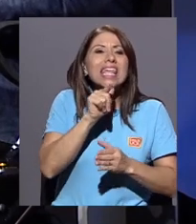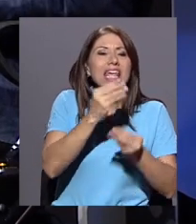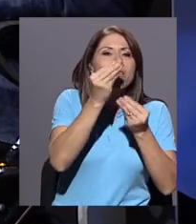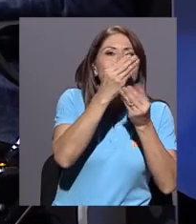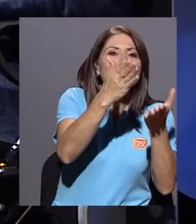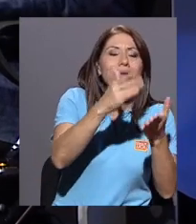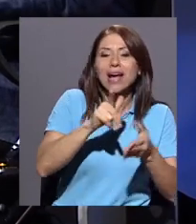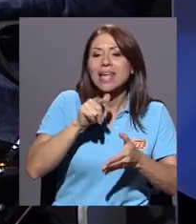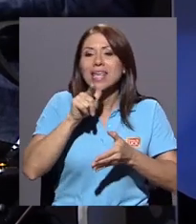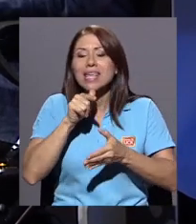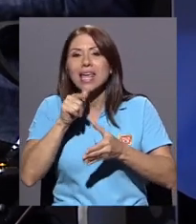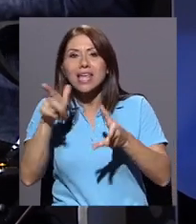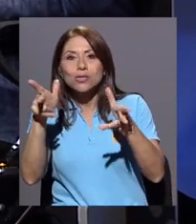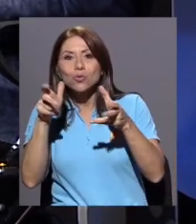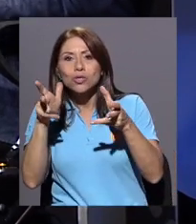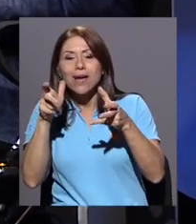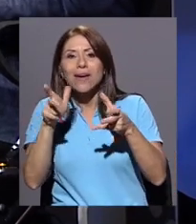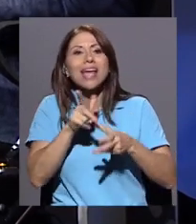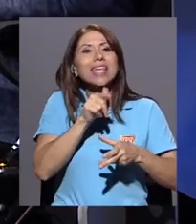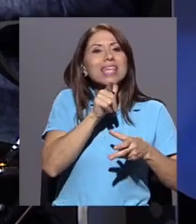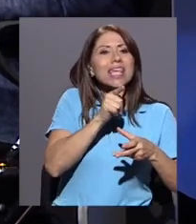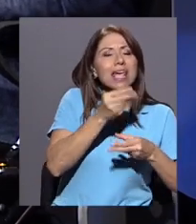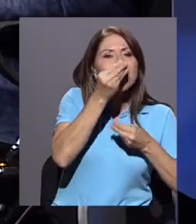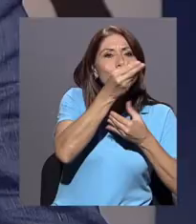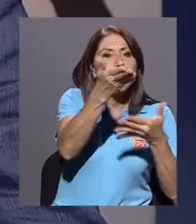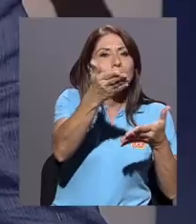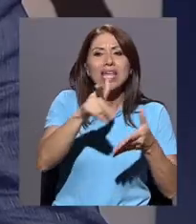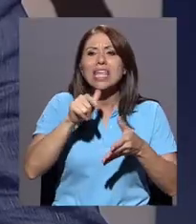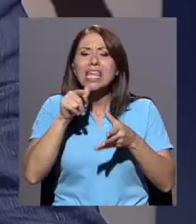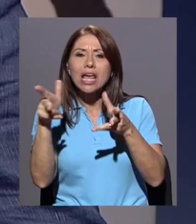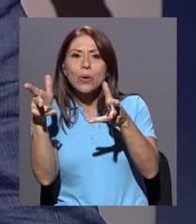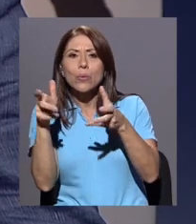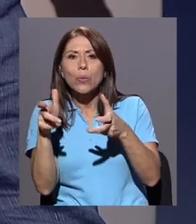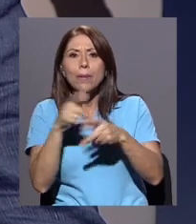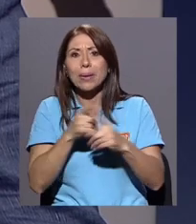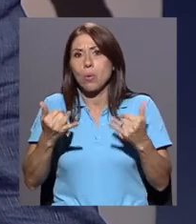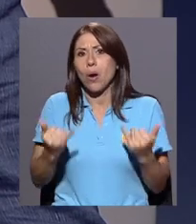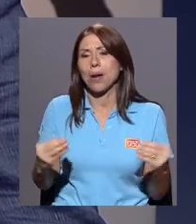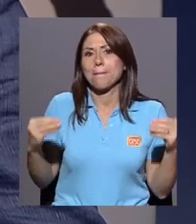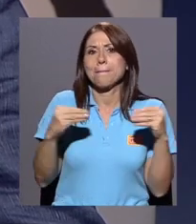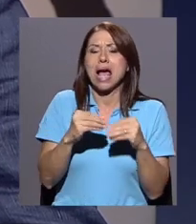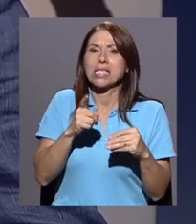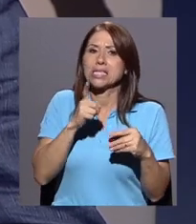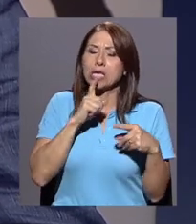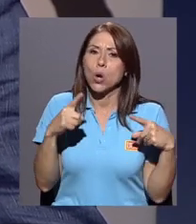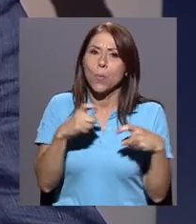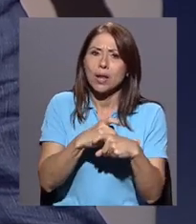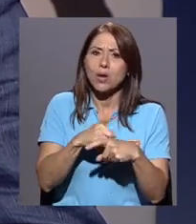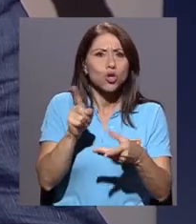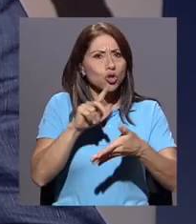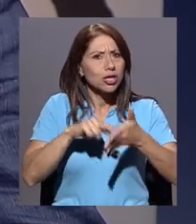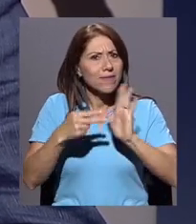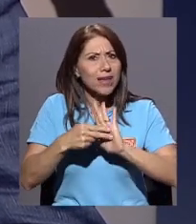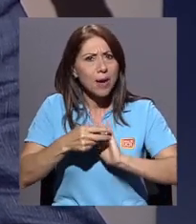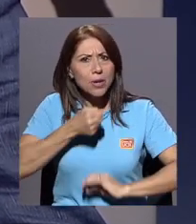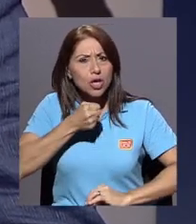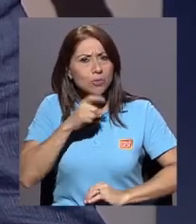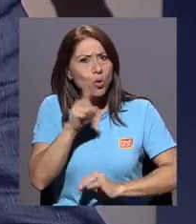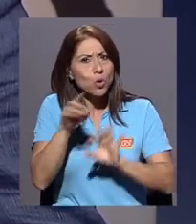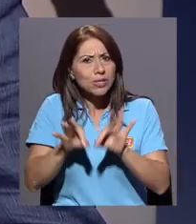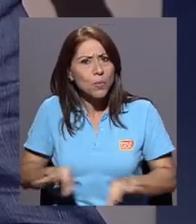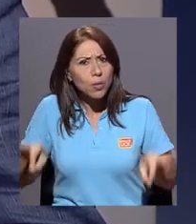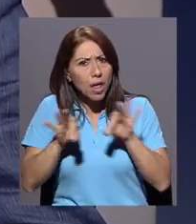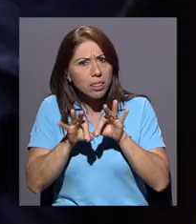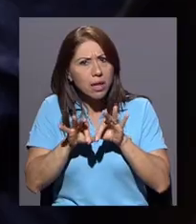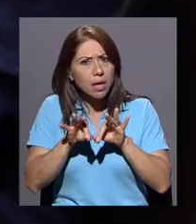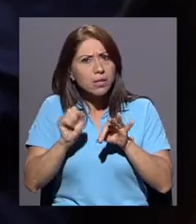escuchaba, quién producía información y quién la consumía. Y hoy es mucho más complejo esto. No quiere decir que el periodismo no importe. El periodismo importa, sigue